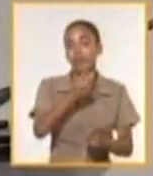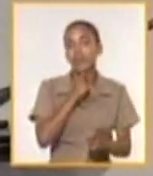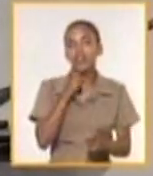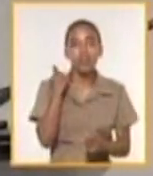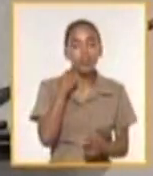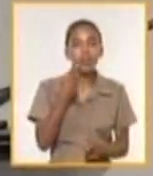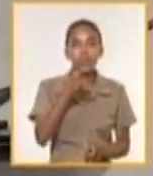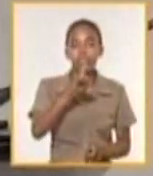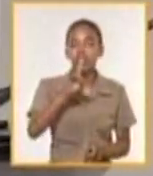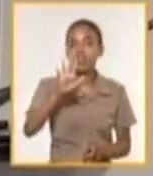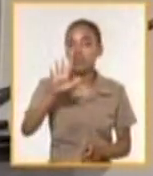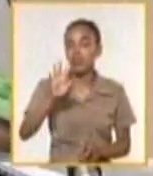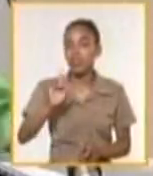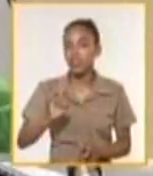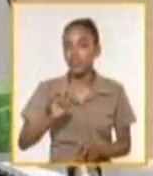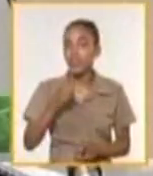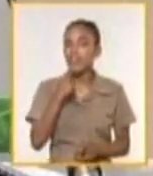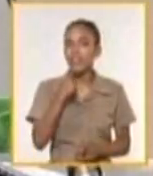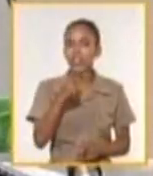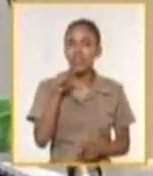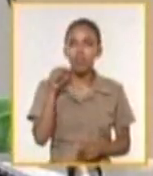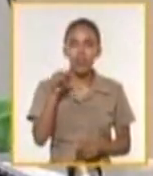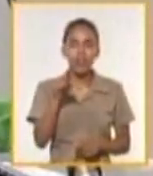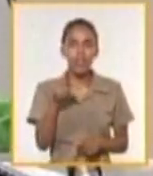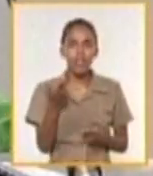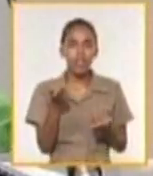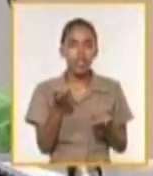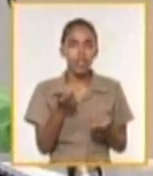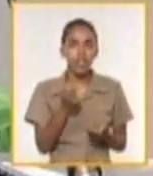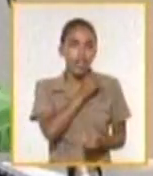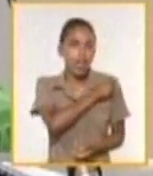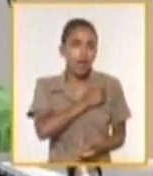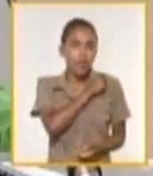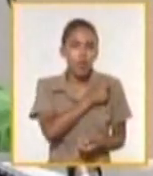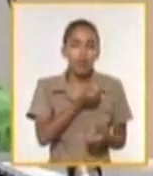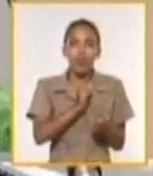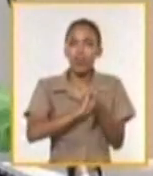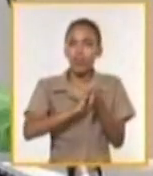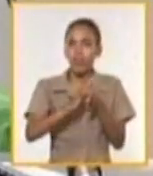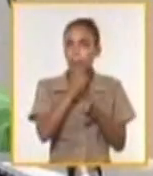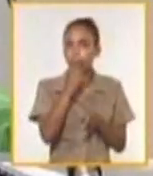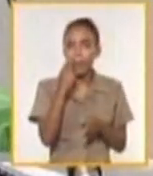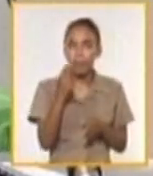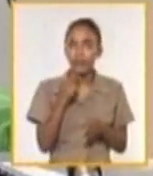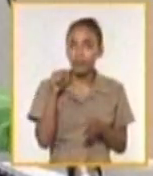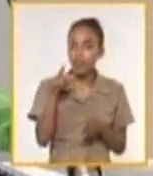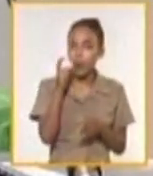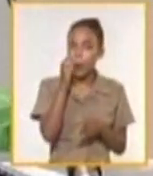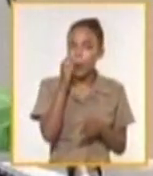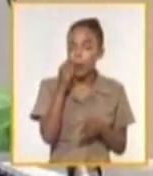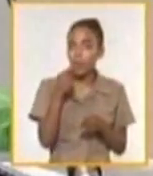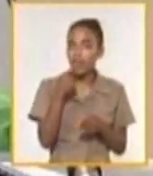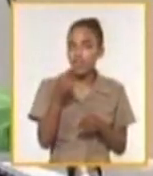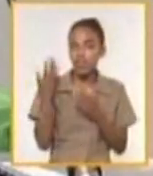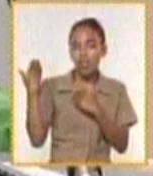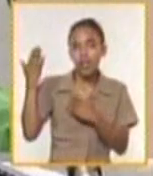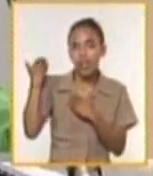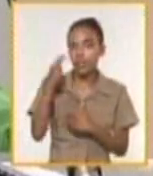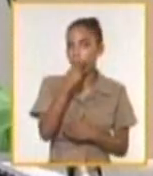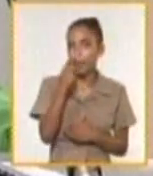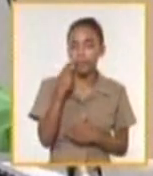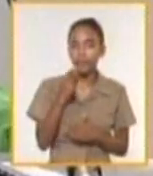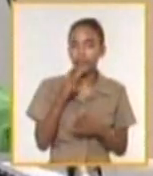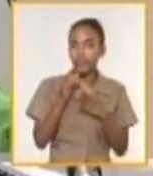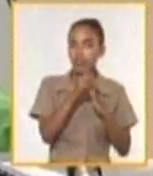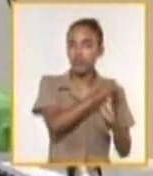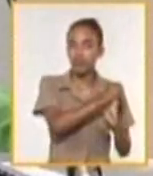Decíamos, Yusuan, que Jar era un profundo martiano, un hombre para el que Martí, como él decía, era guía, pero